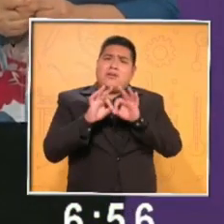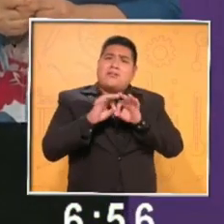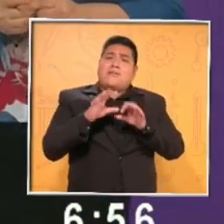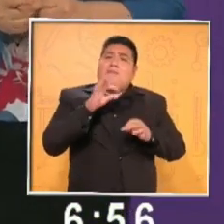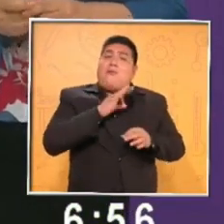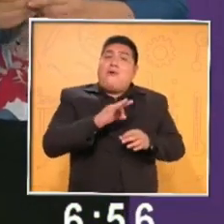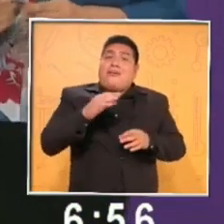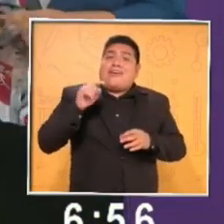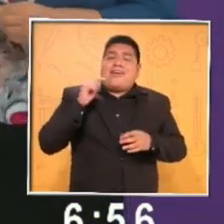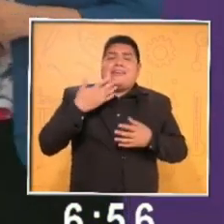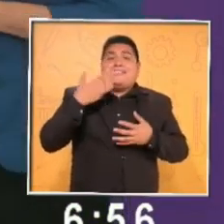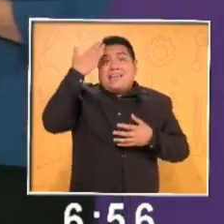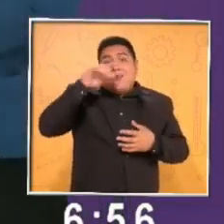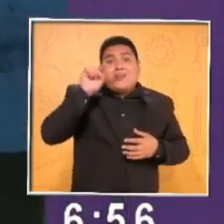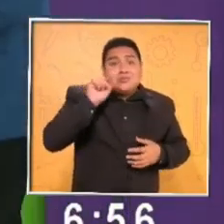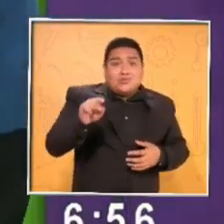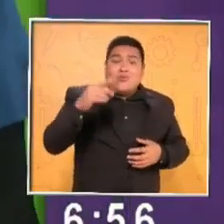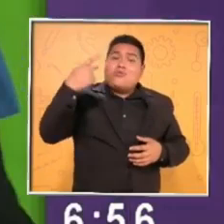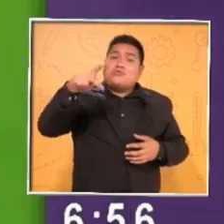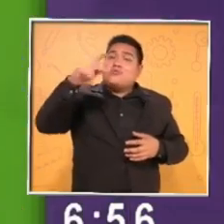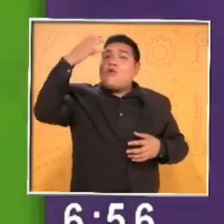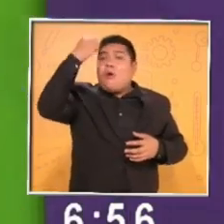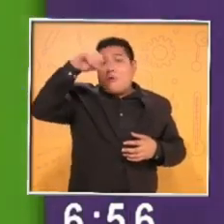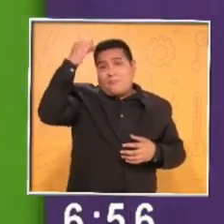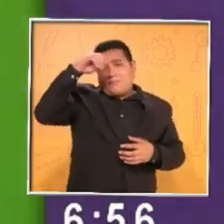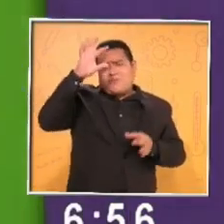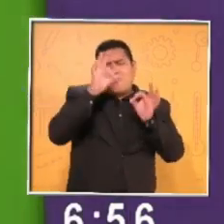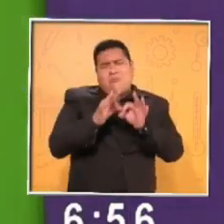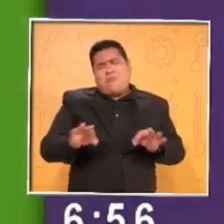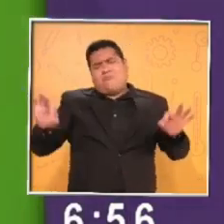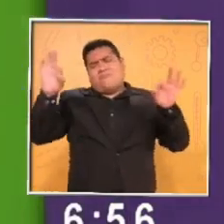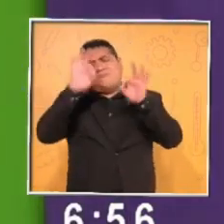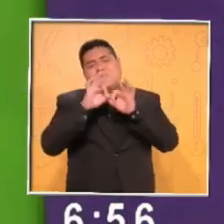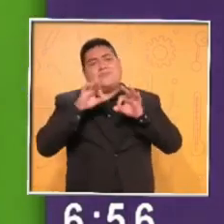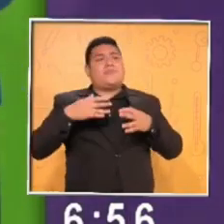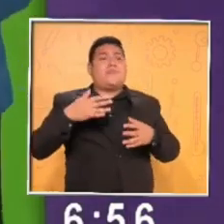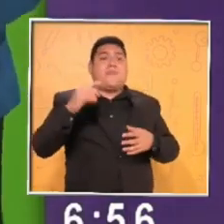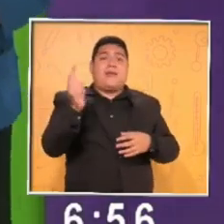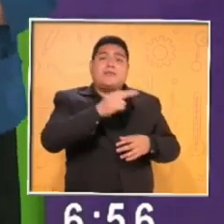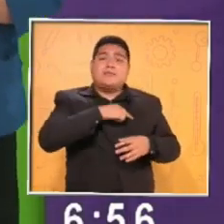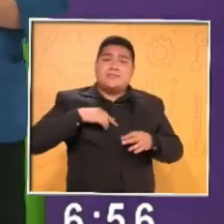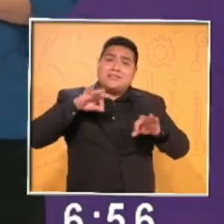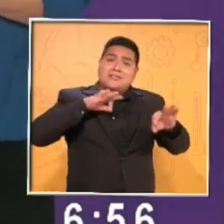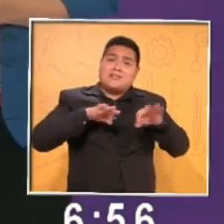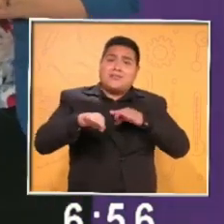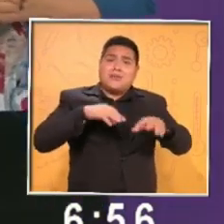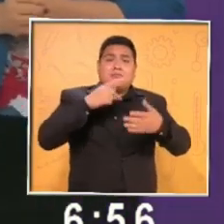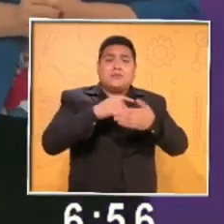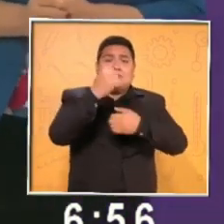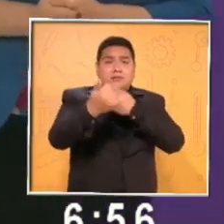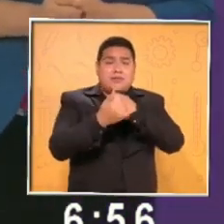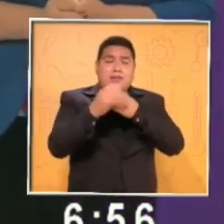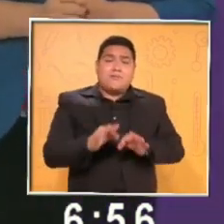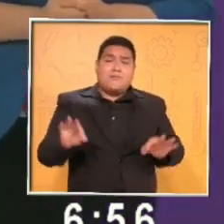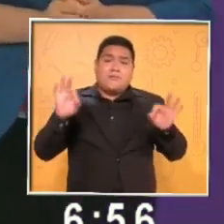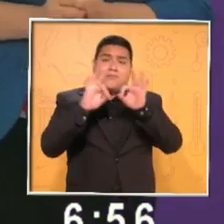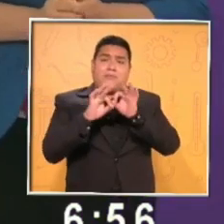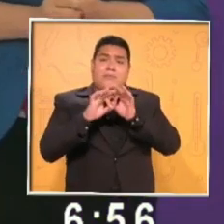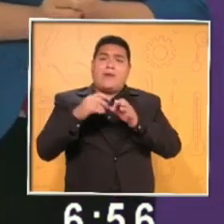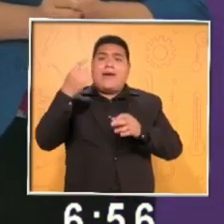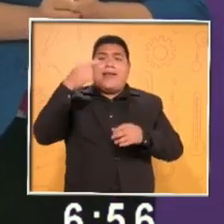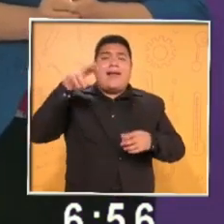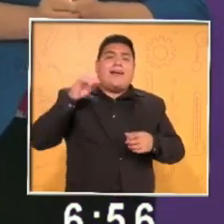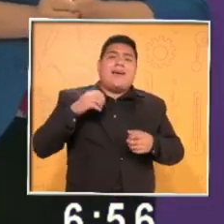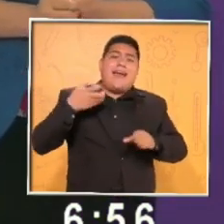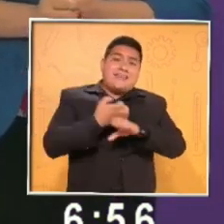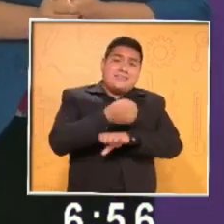opinión. Es muy importante para nosotros que estamos trabajando en este proyecto bien importante para el Estado de